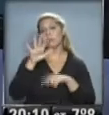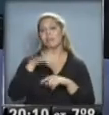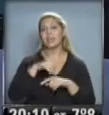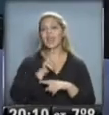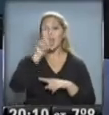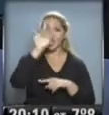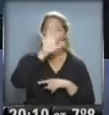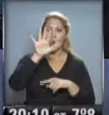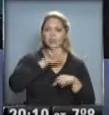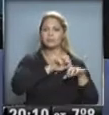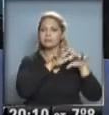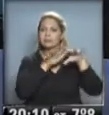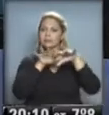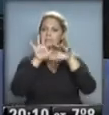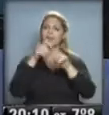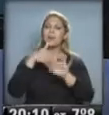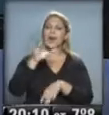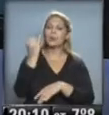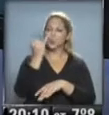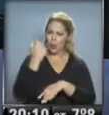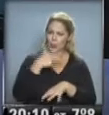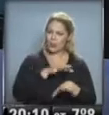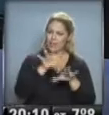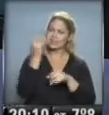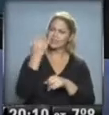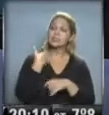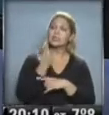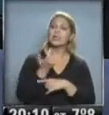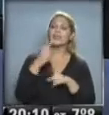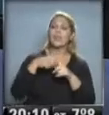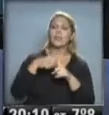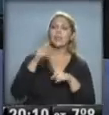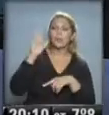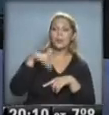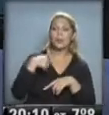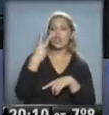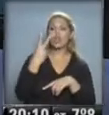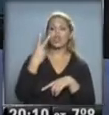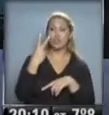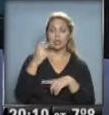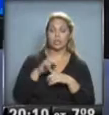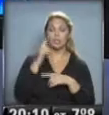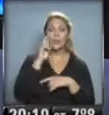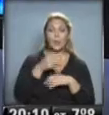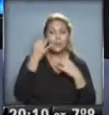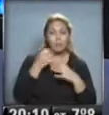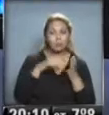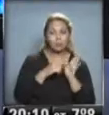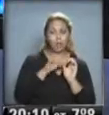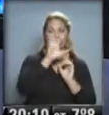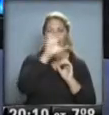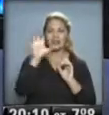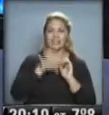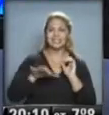norte argentino llegará recién a partir del día jueves allí con temperaturas mínimas que rondarán los 2 grados. Pero veamos en detalle el pronóstico que nos